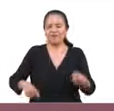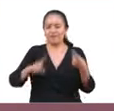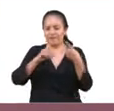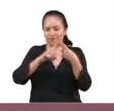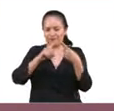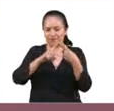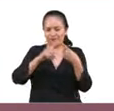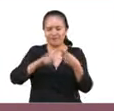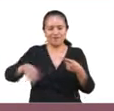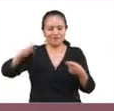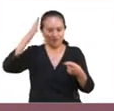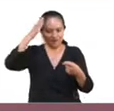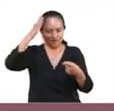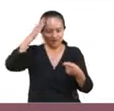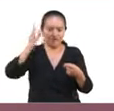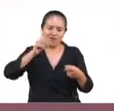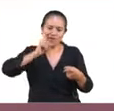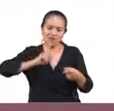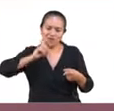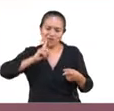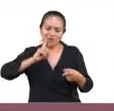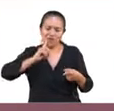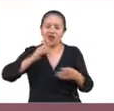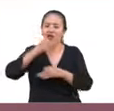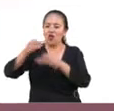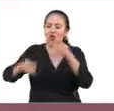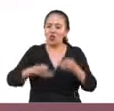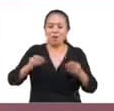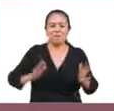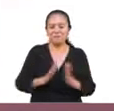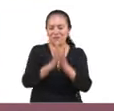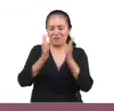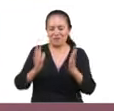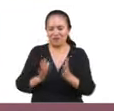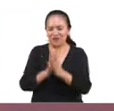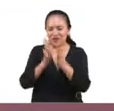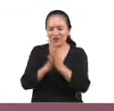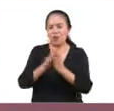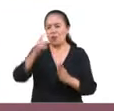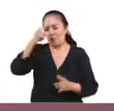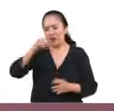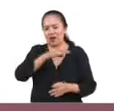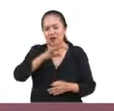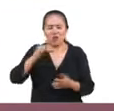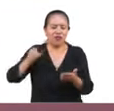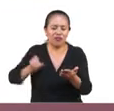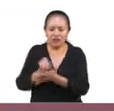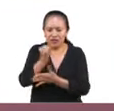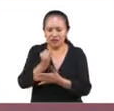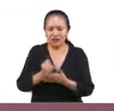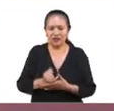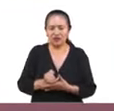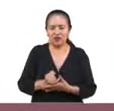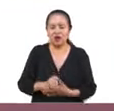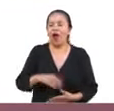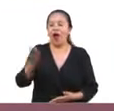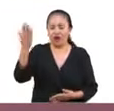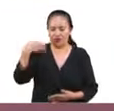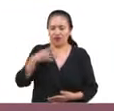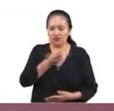de los liderazgos de las mujeres mediante la participación en espacios de toma de decisiones ya no están